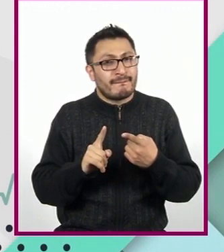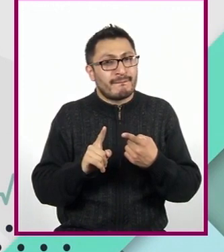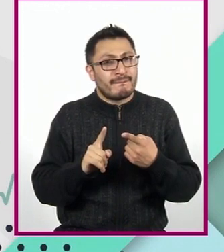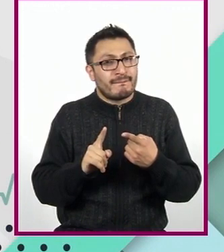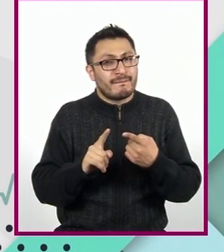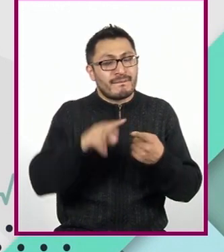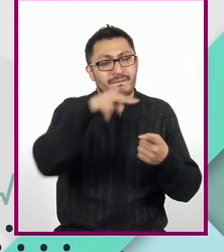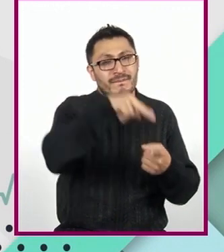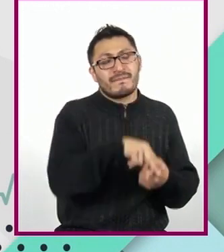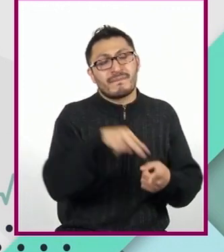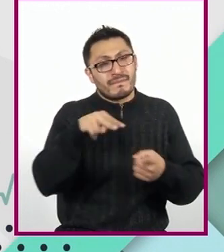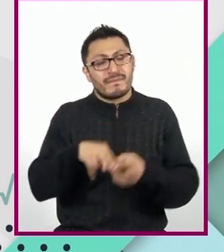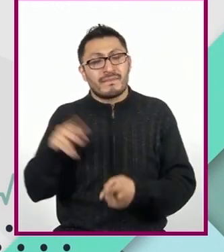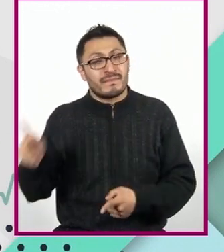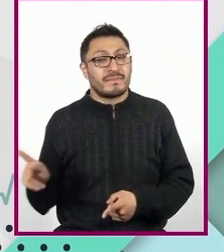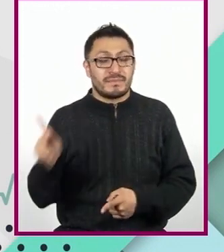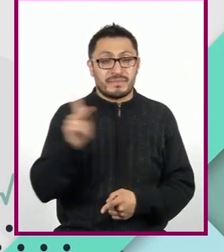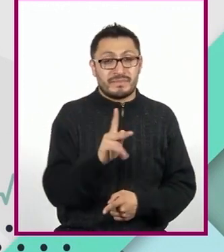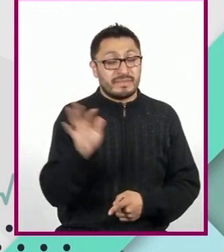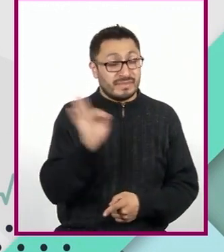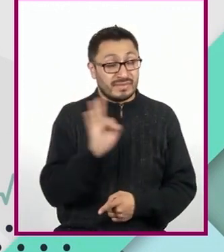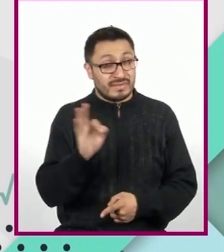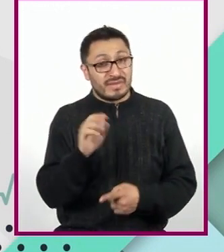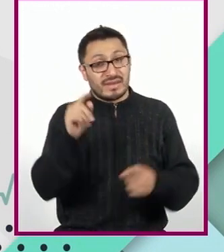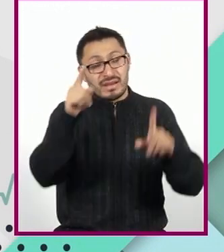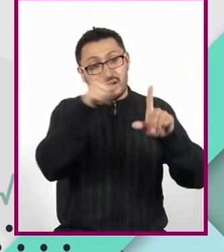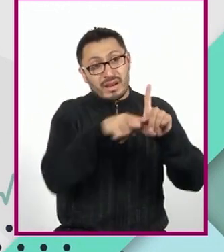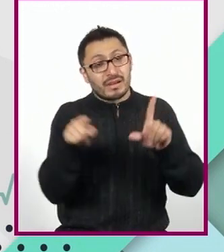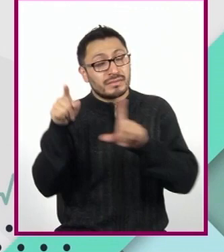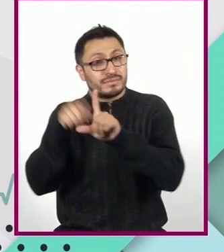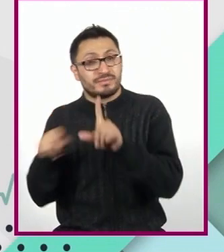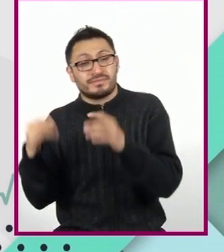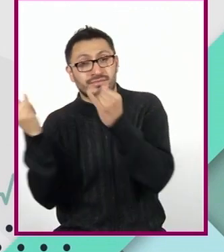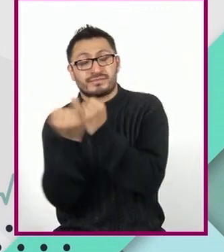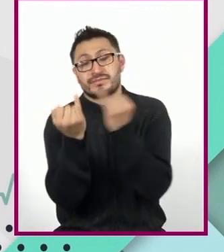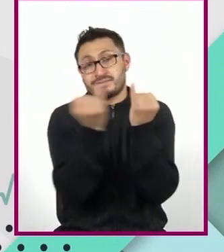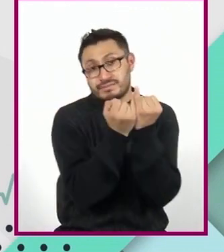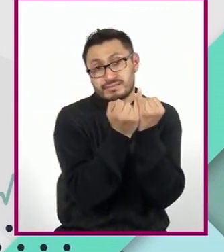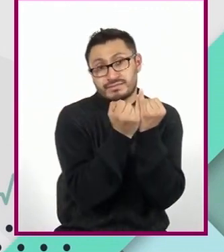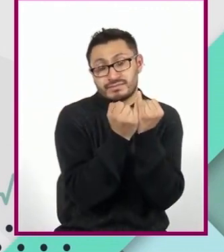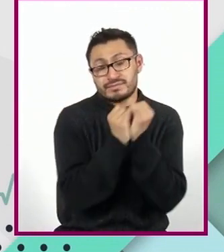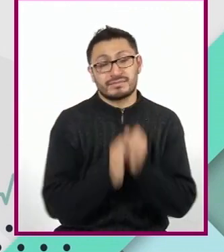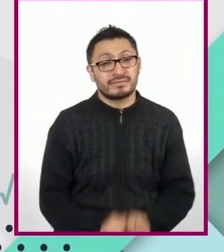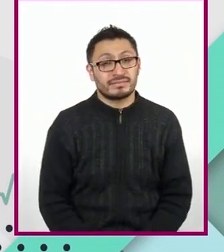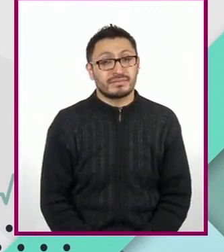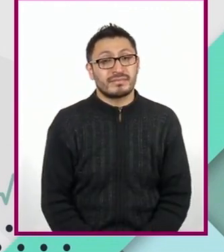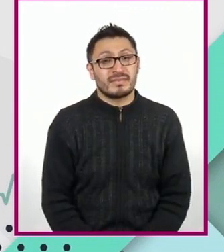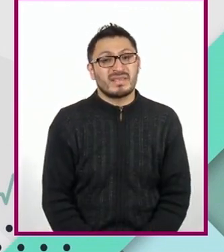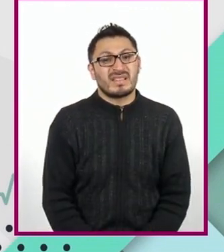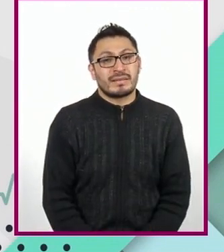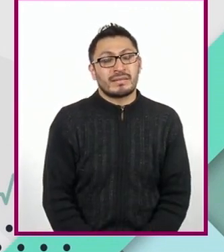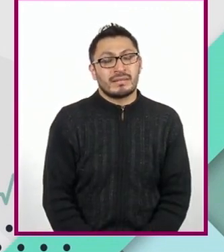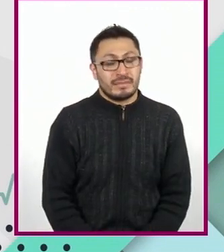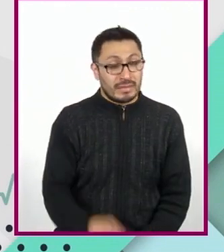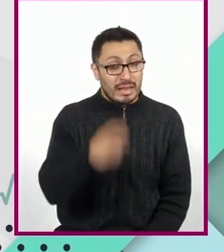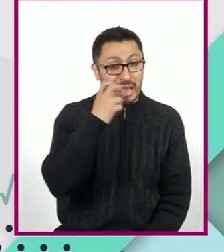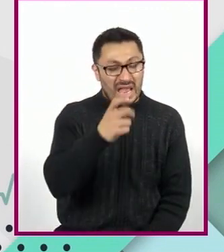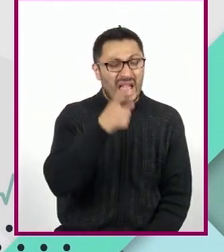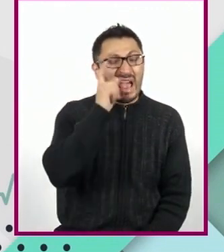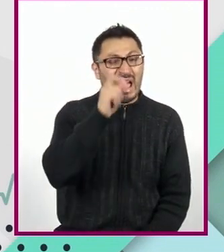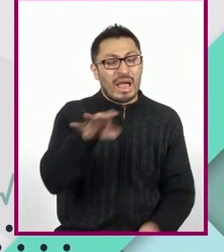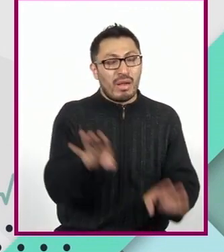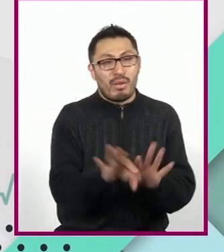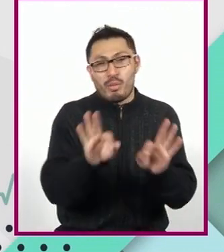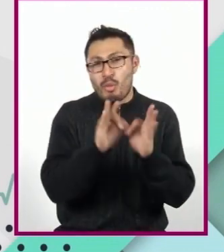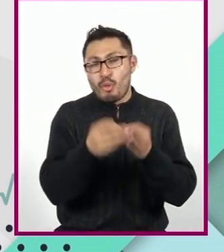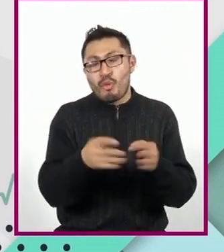dos triángulos son semejantes si dos de sus ángulos son iguales. La medida de los triángulos determina la forma que